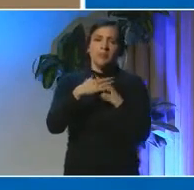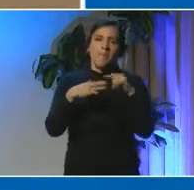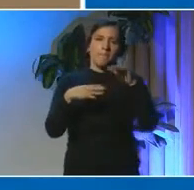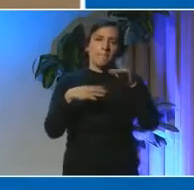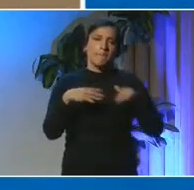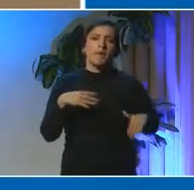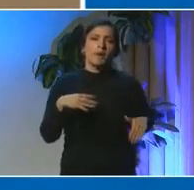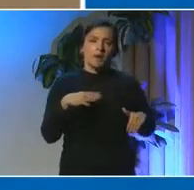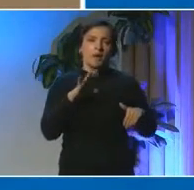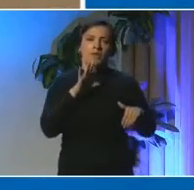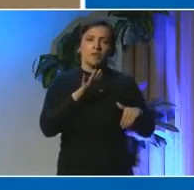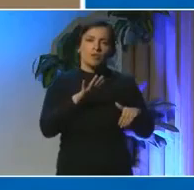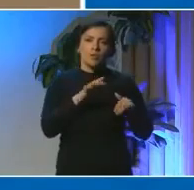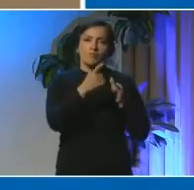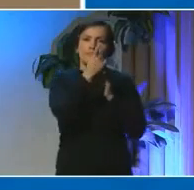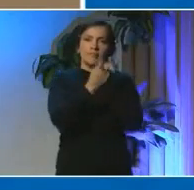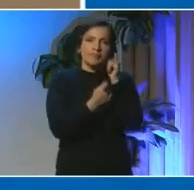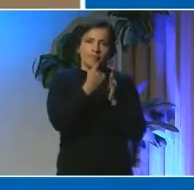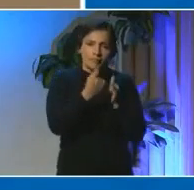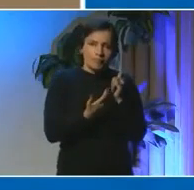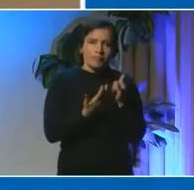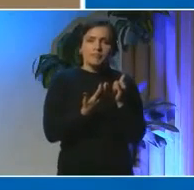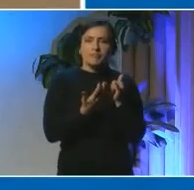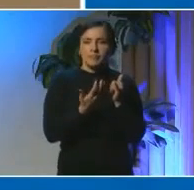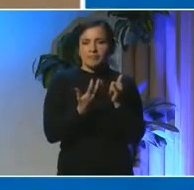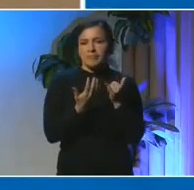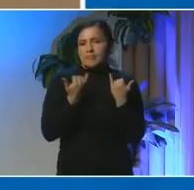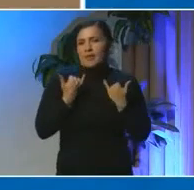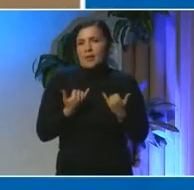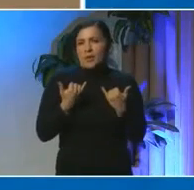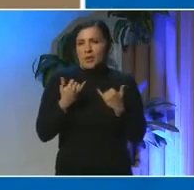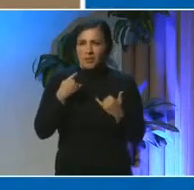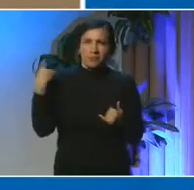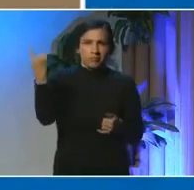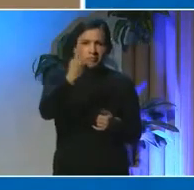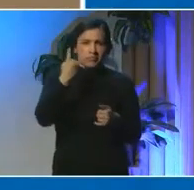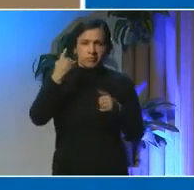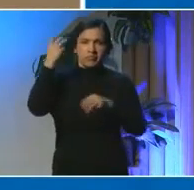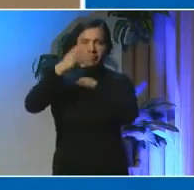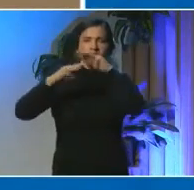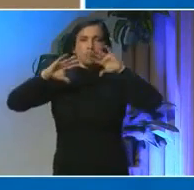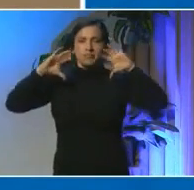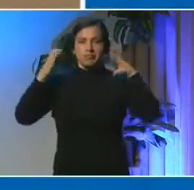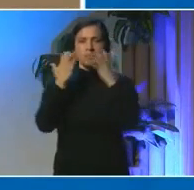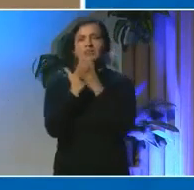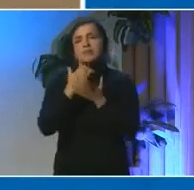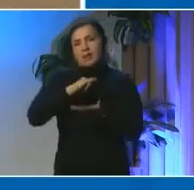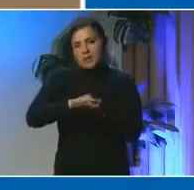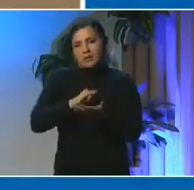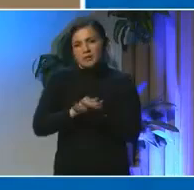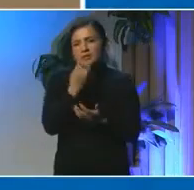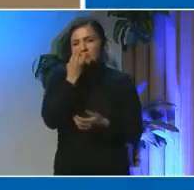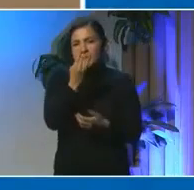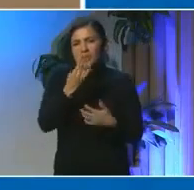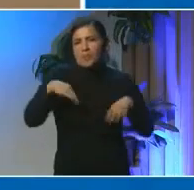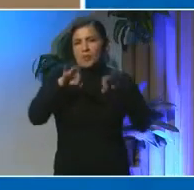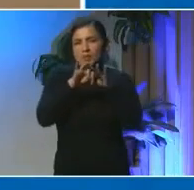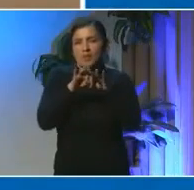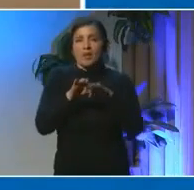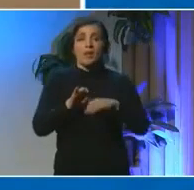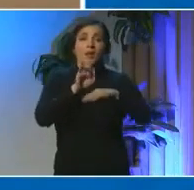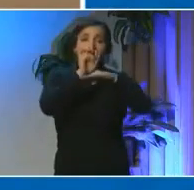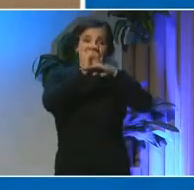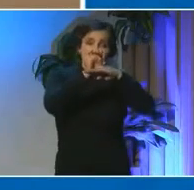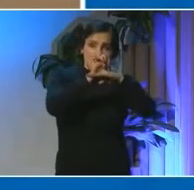términos económicos como se mide actualmente Entonces es interesante ver cómo estamos pasando y muchas compañías están